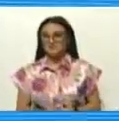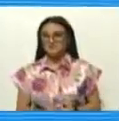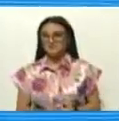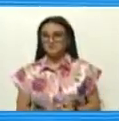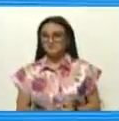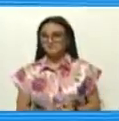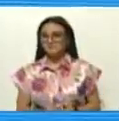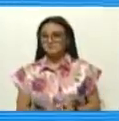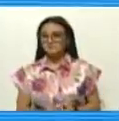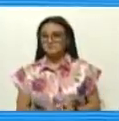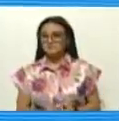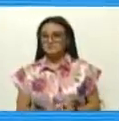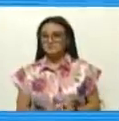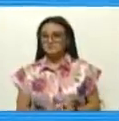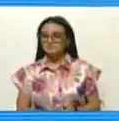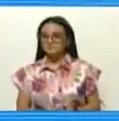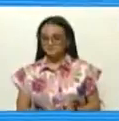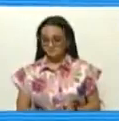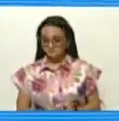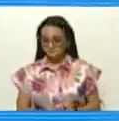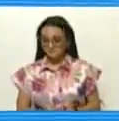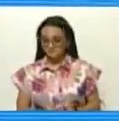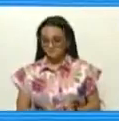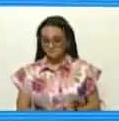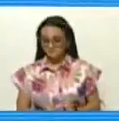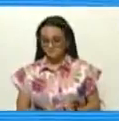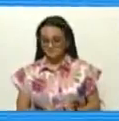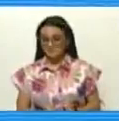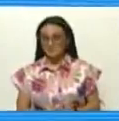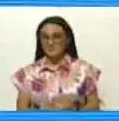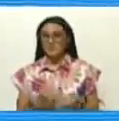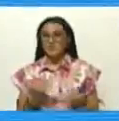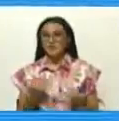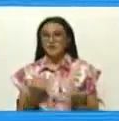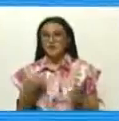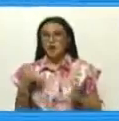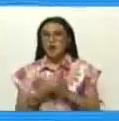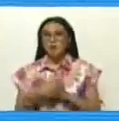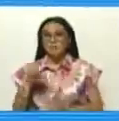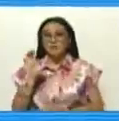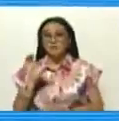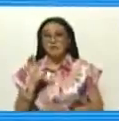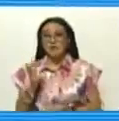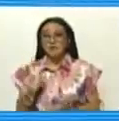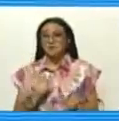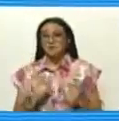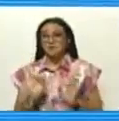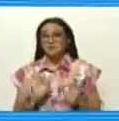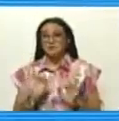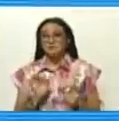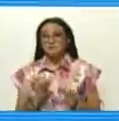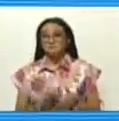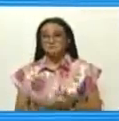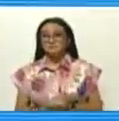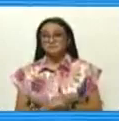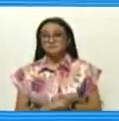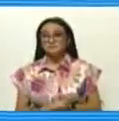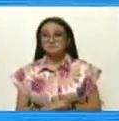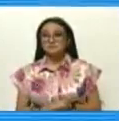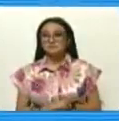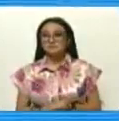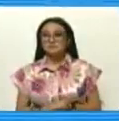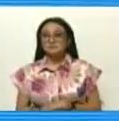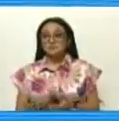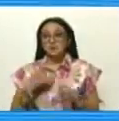menos actuamos y neutralizamos. Un golpe de Estado ficticio, ficticio digo porque es de